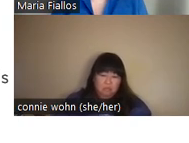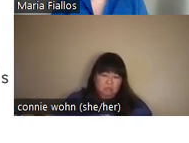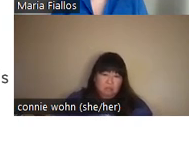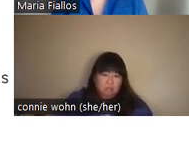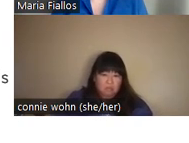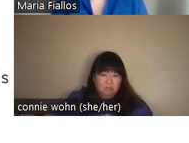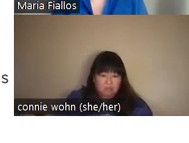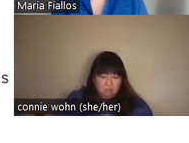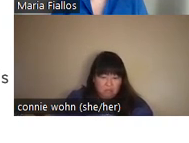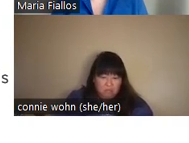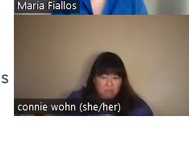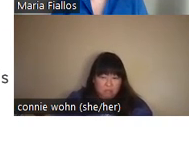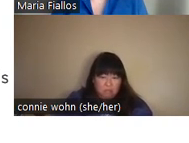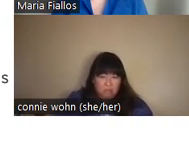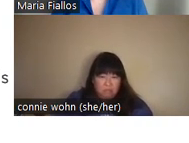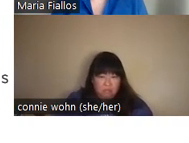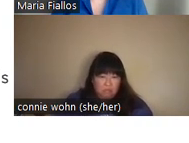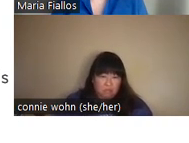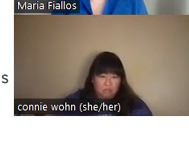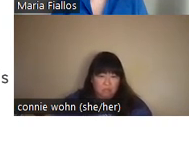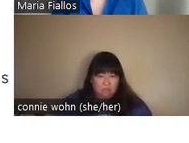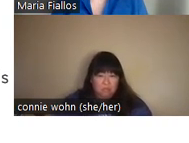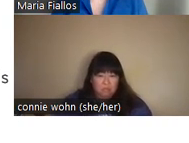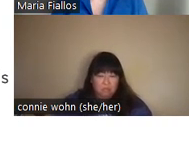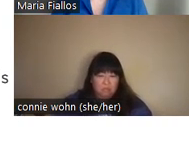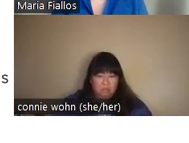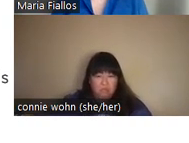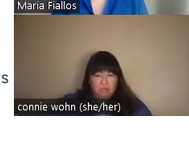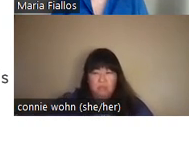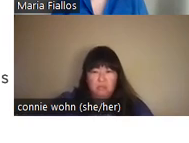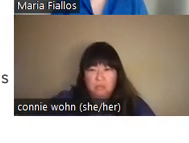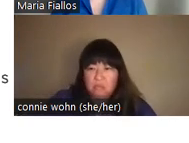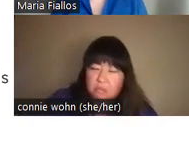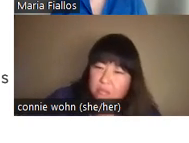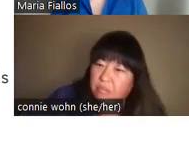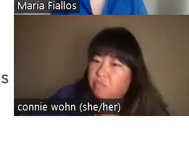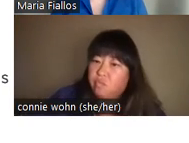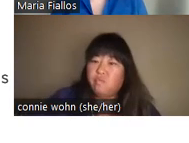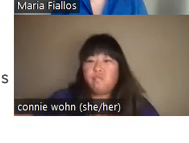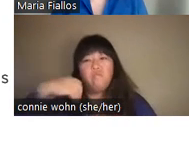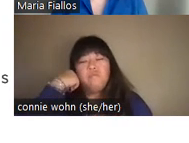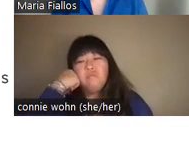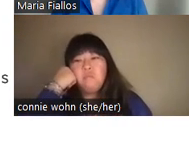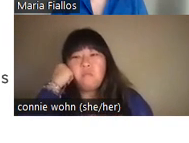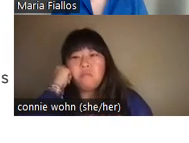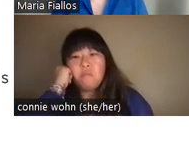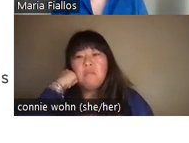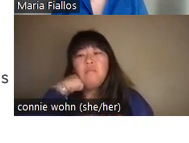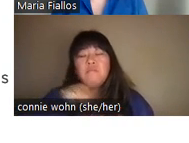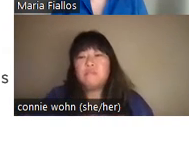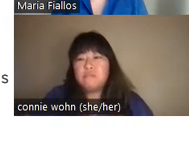las respuestas en el acta de la reunión para esta reunión. Otra pregunta será incluida en la agenda, en